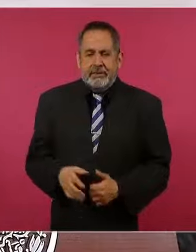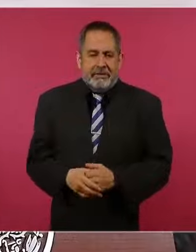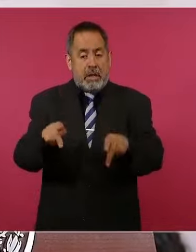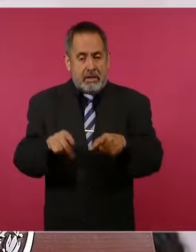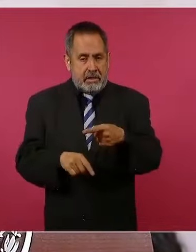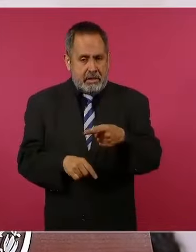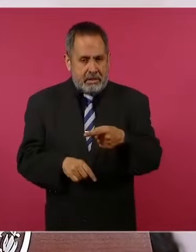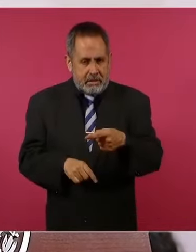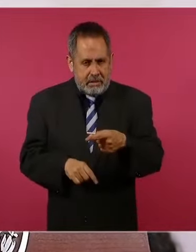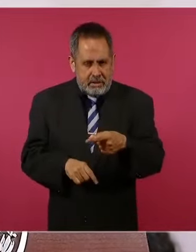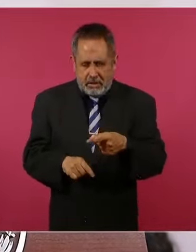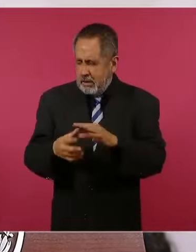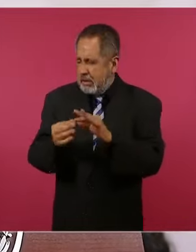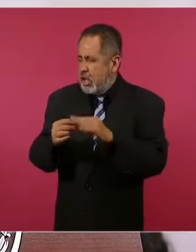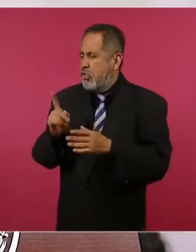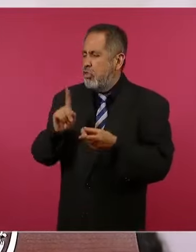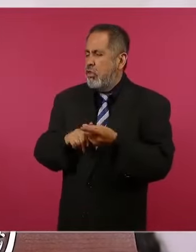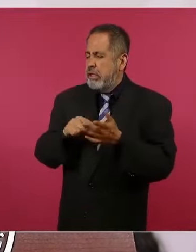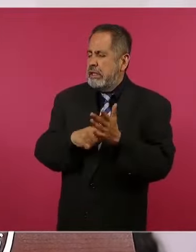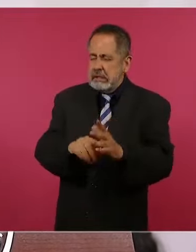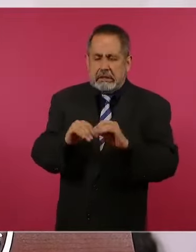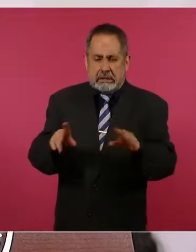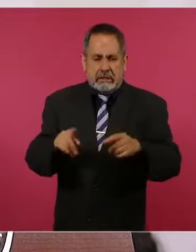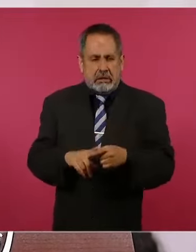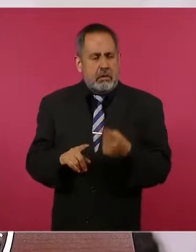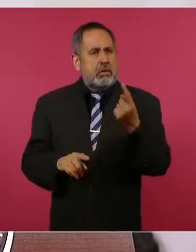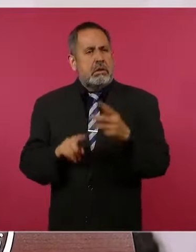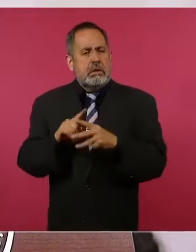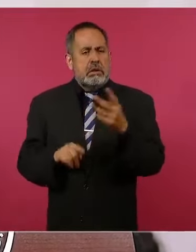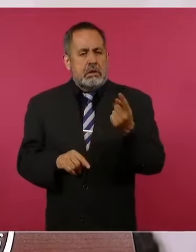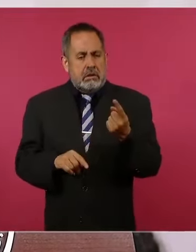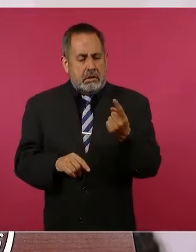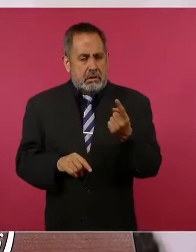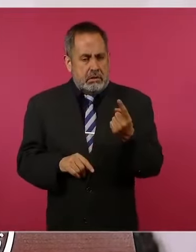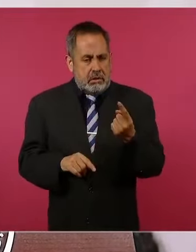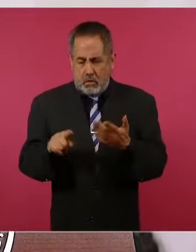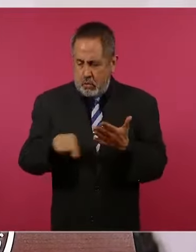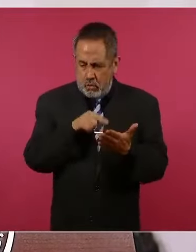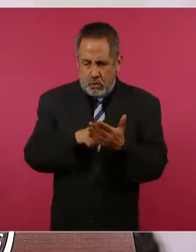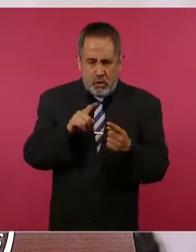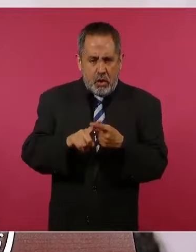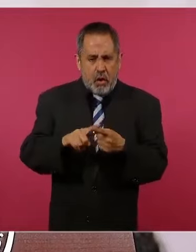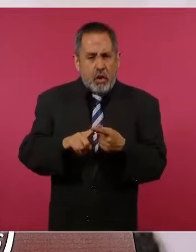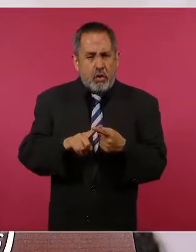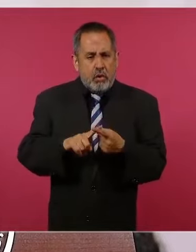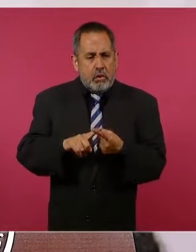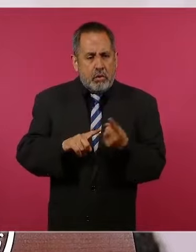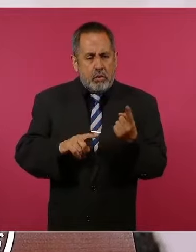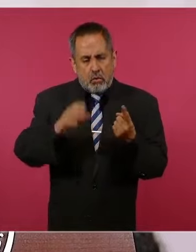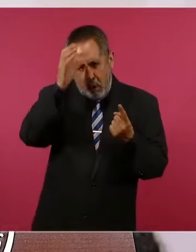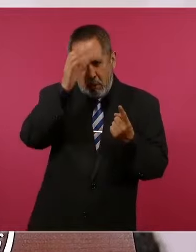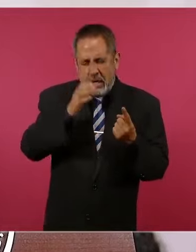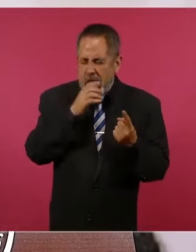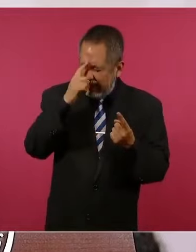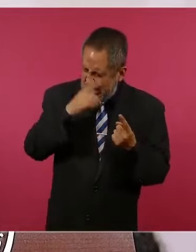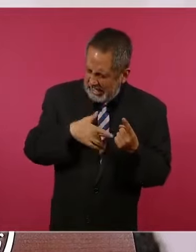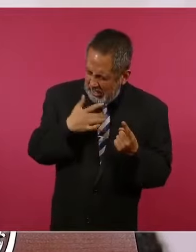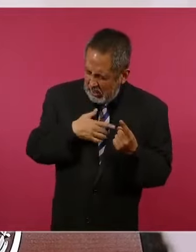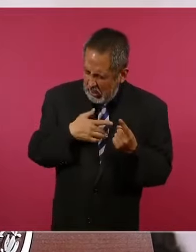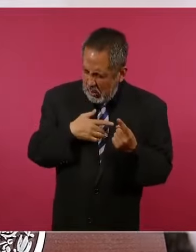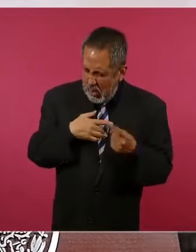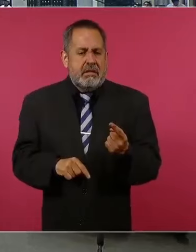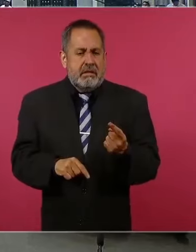puentes, ahora vamos a dar la información. Uno es en Coahuila. Creo que